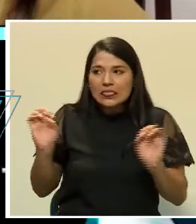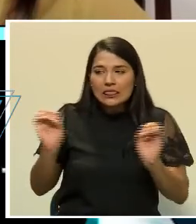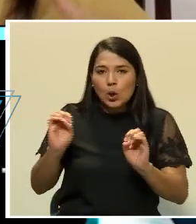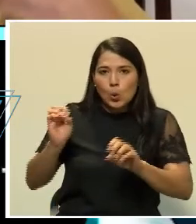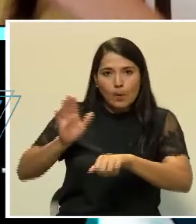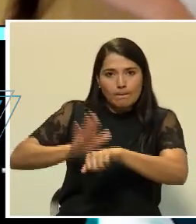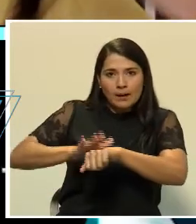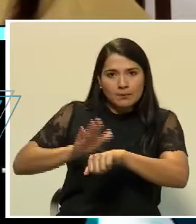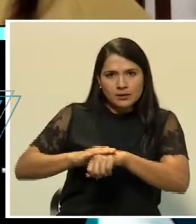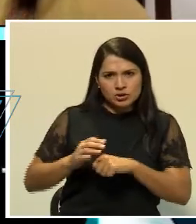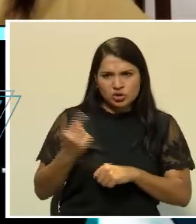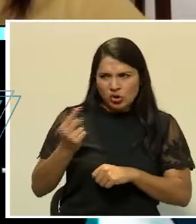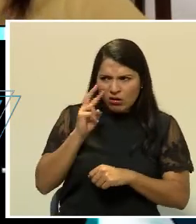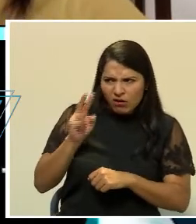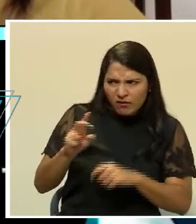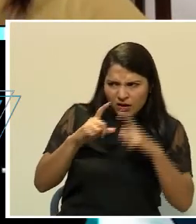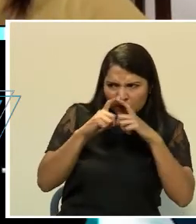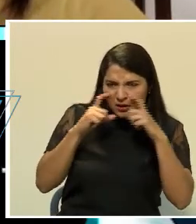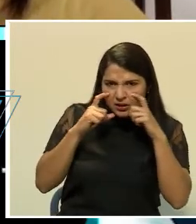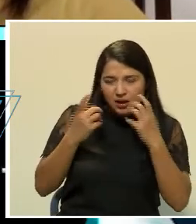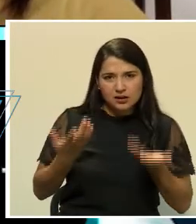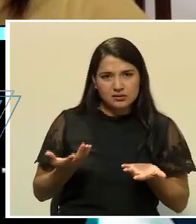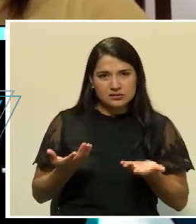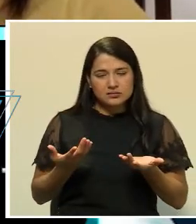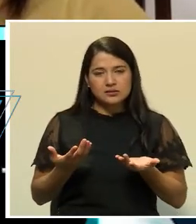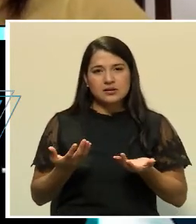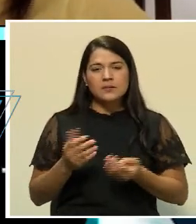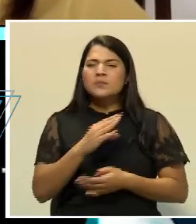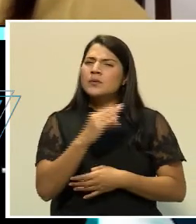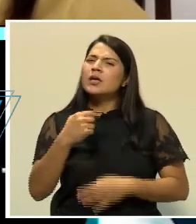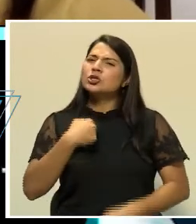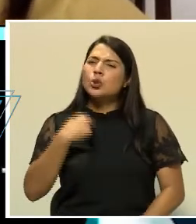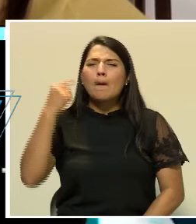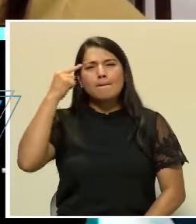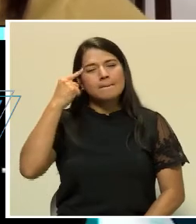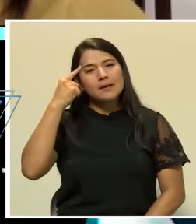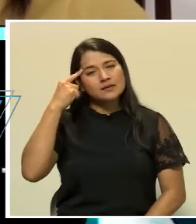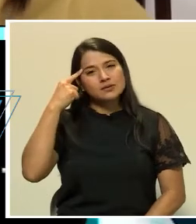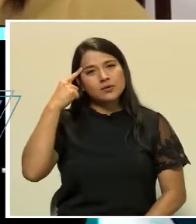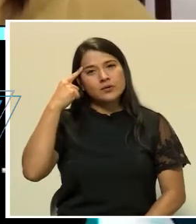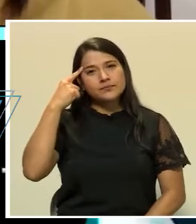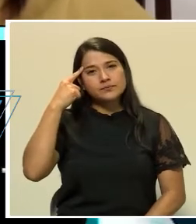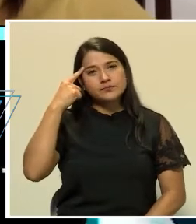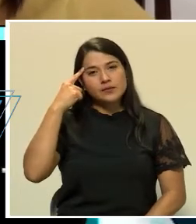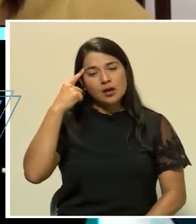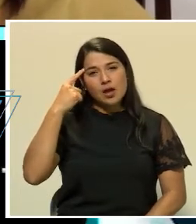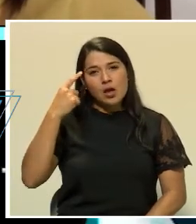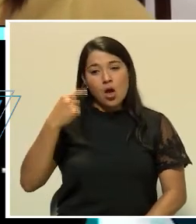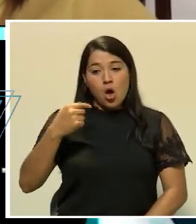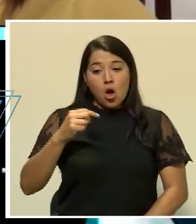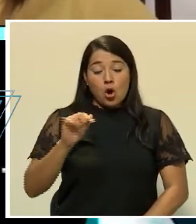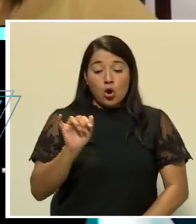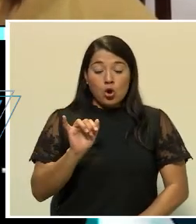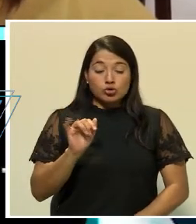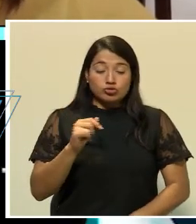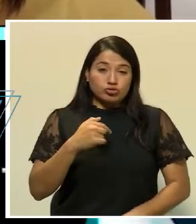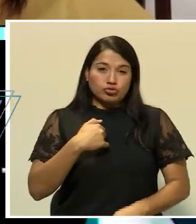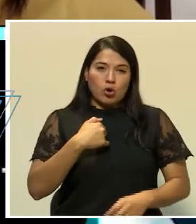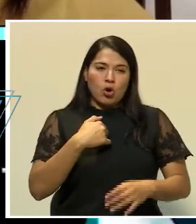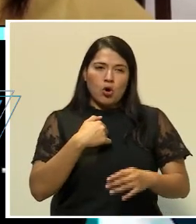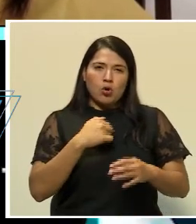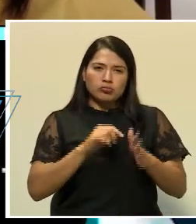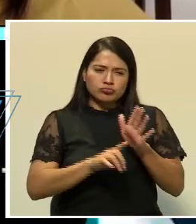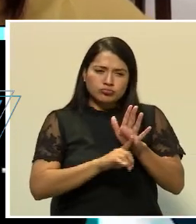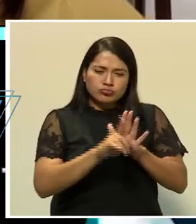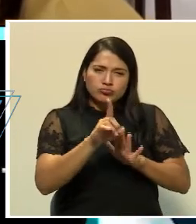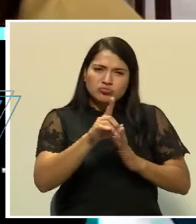orden, solo porque los veían con mascarillas. Y yo pienso que al menos, como yo me desenvuelvo en un